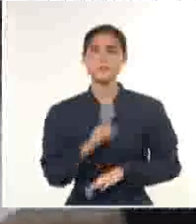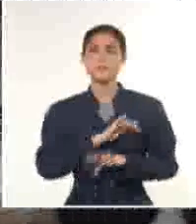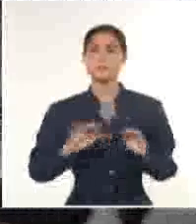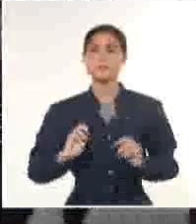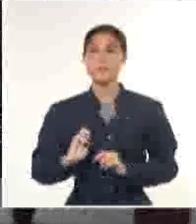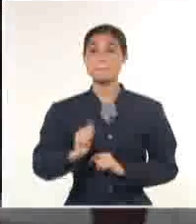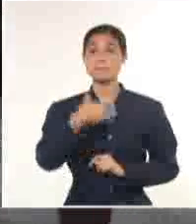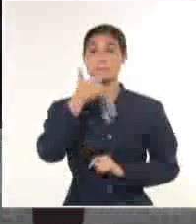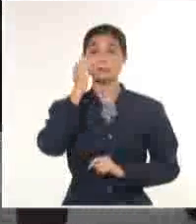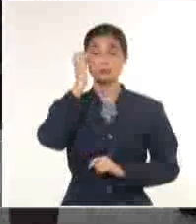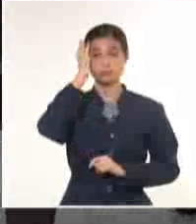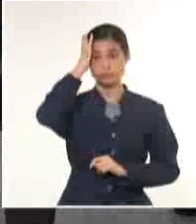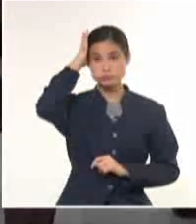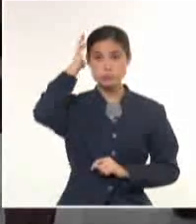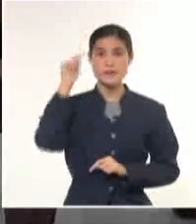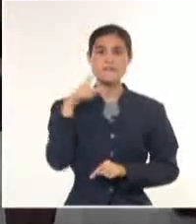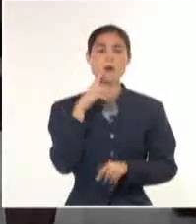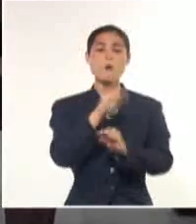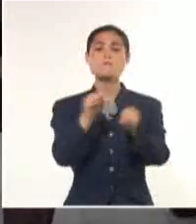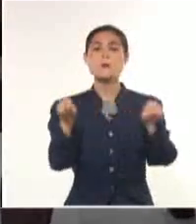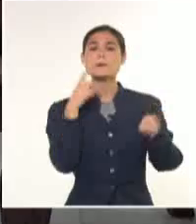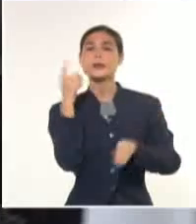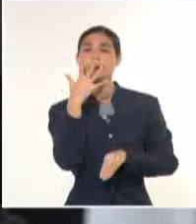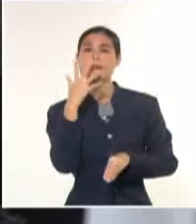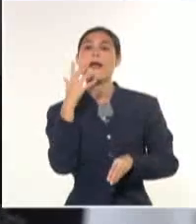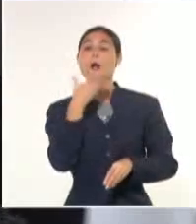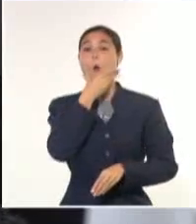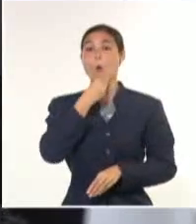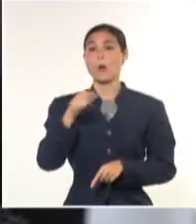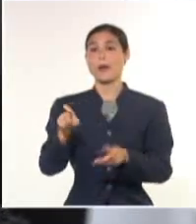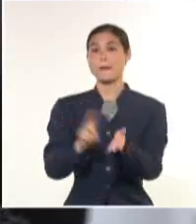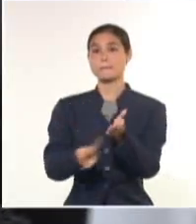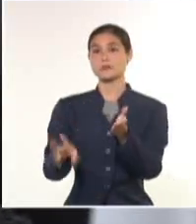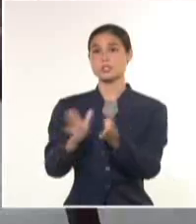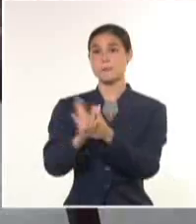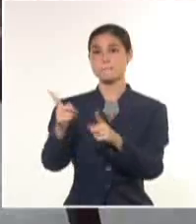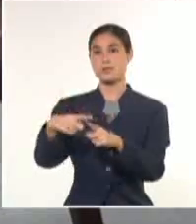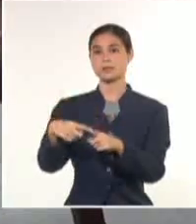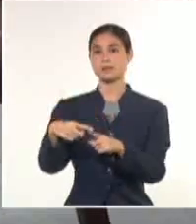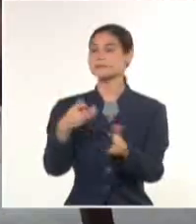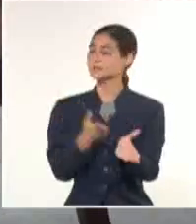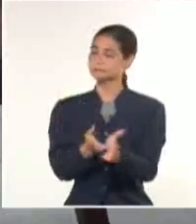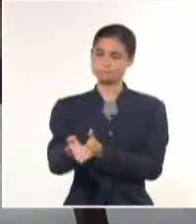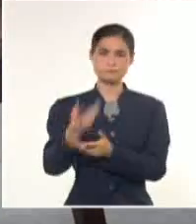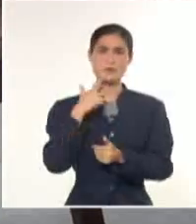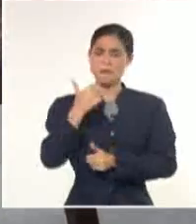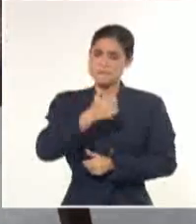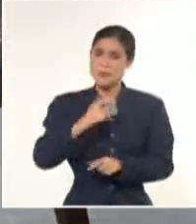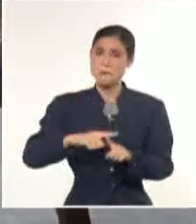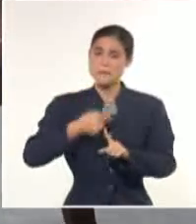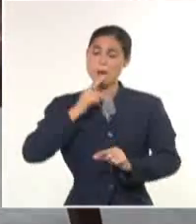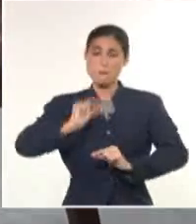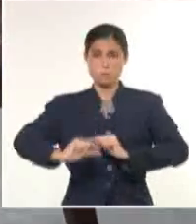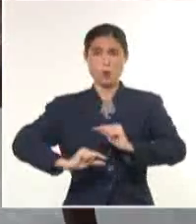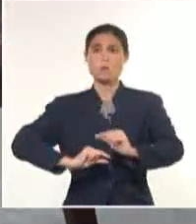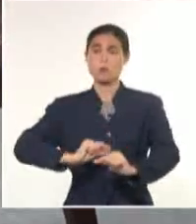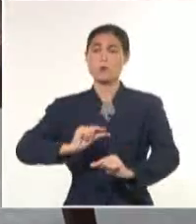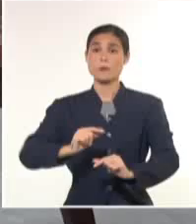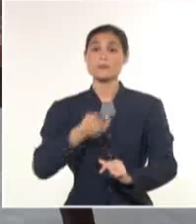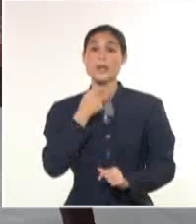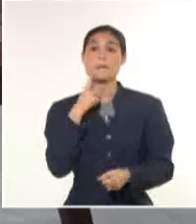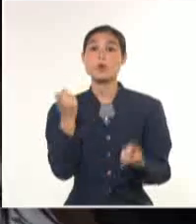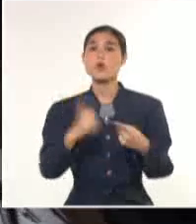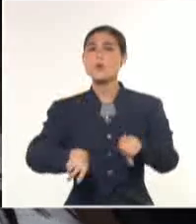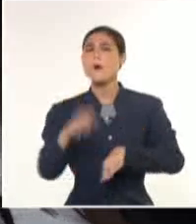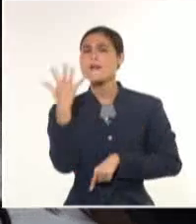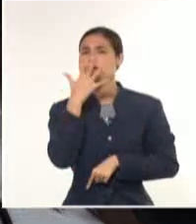Díaz-Canel convocó a los jóvenes matanceros a seguir haciendo en bien de la nación y a inspirarse cada día en el legado de Fidel y de José Antonio,